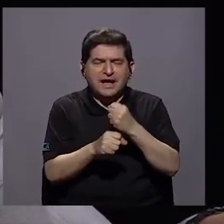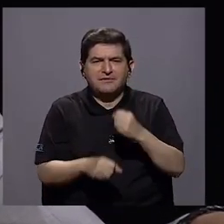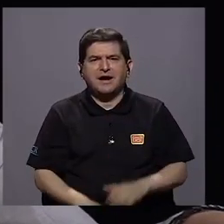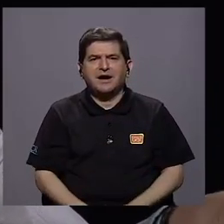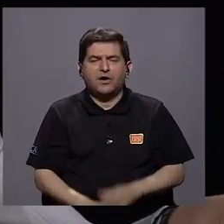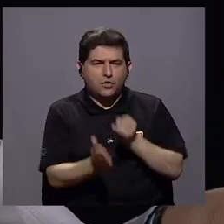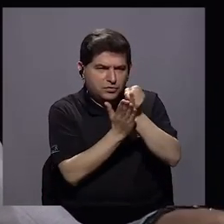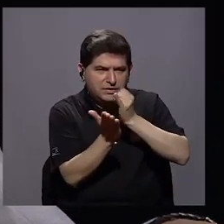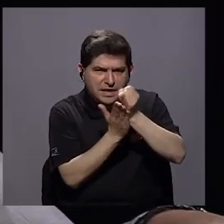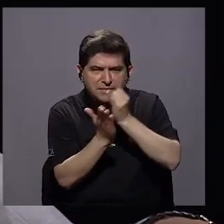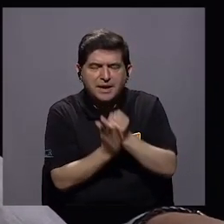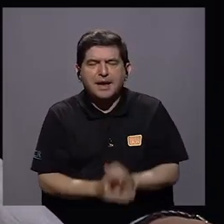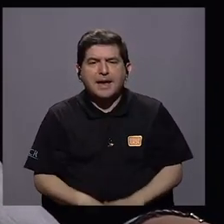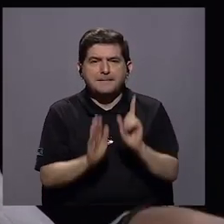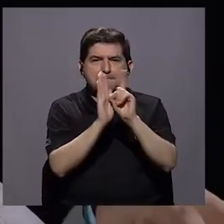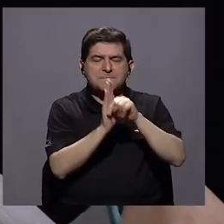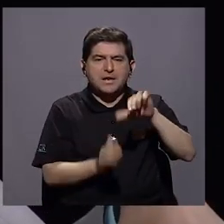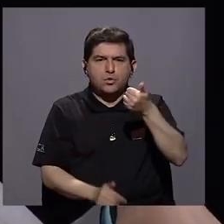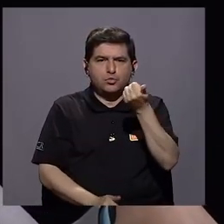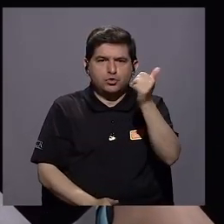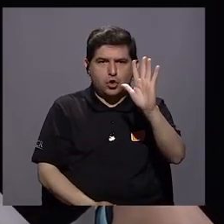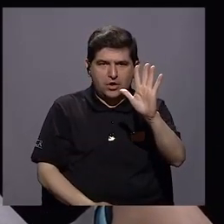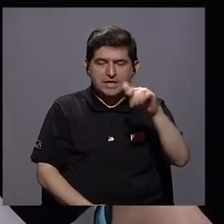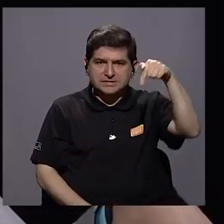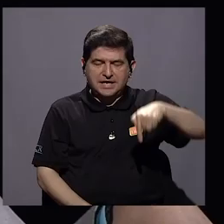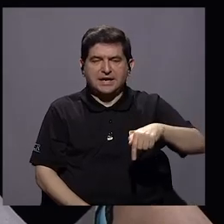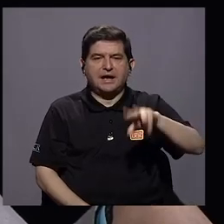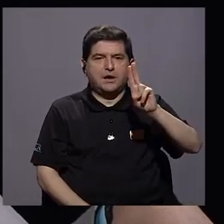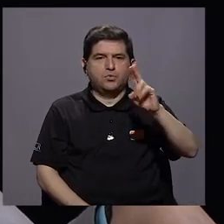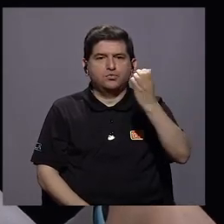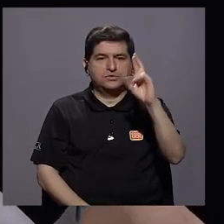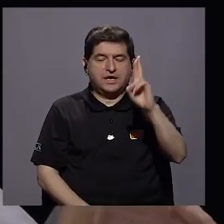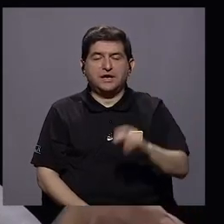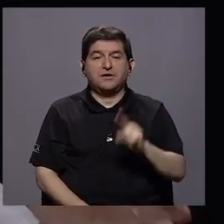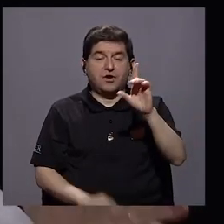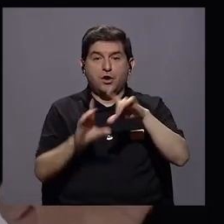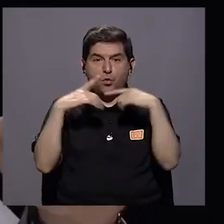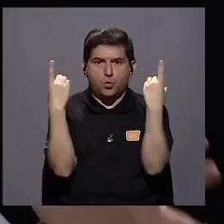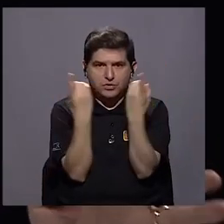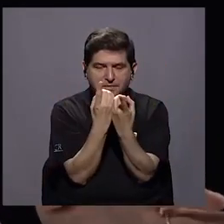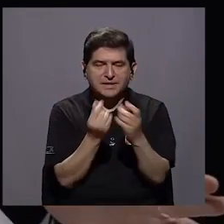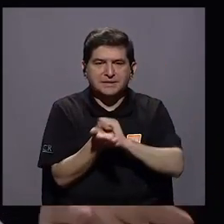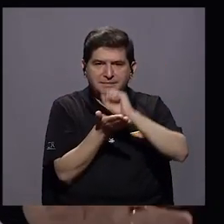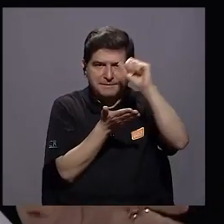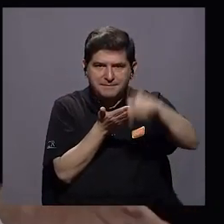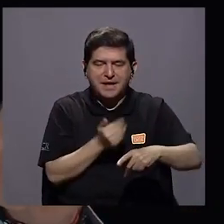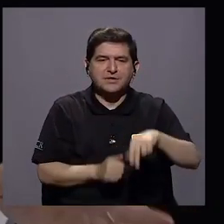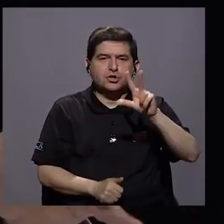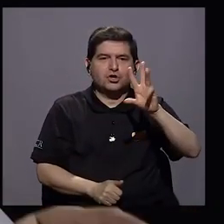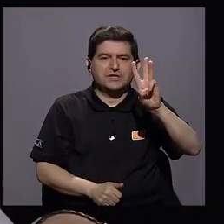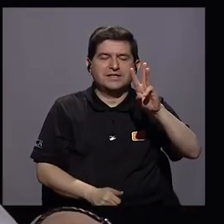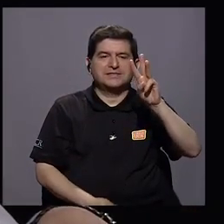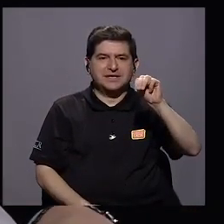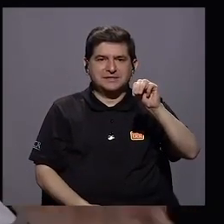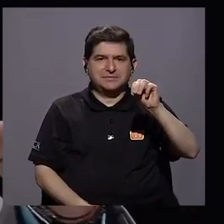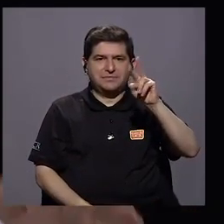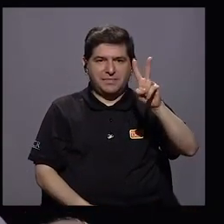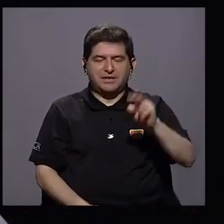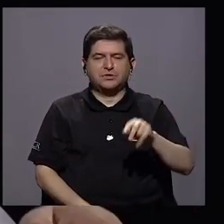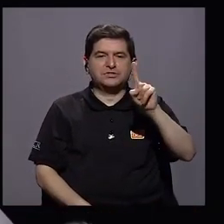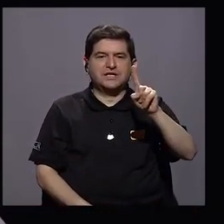trabajo de investigación en Minuto 15 acá en el Canal 15 Universidad de Costa Rica, y un apartamento en San Pedro de 36 metros